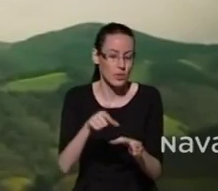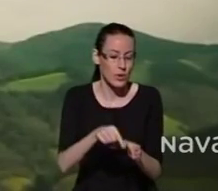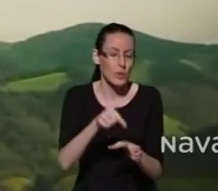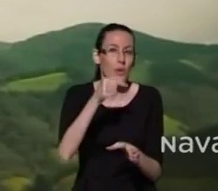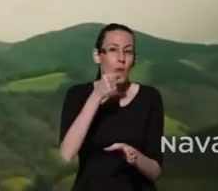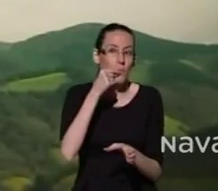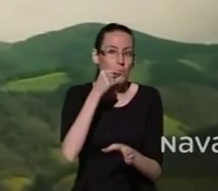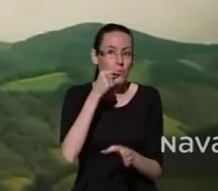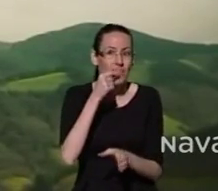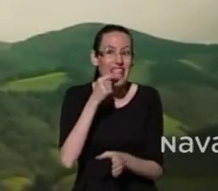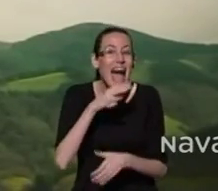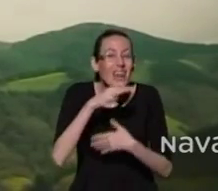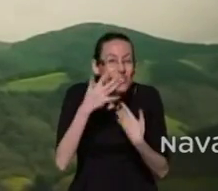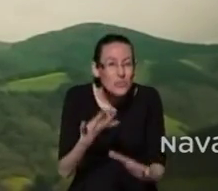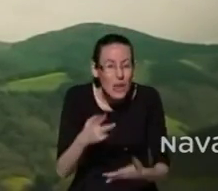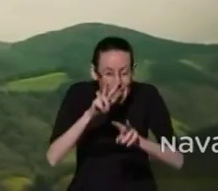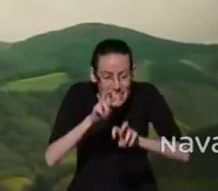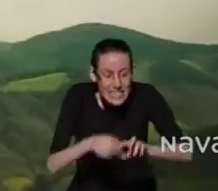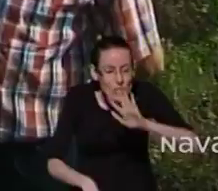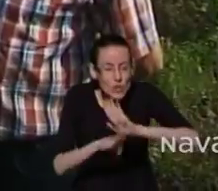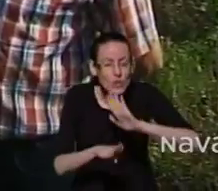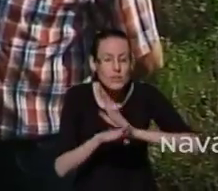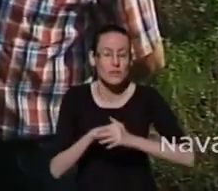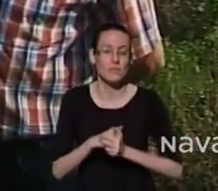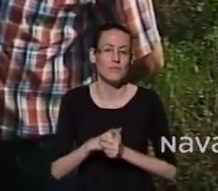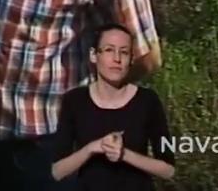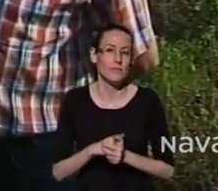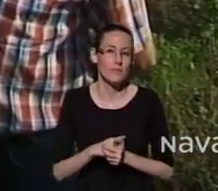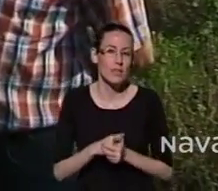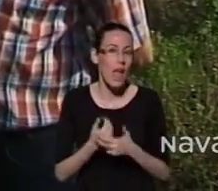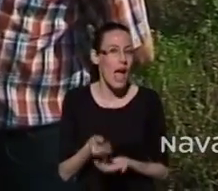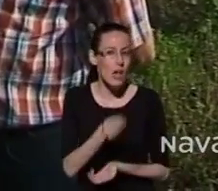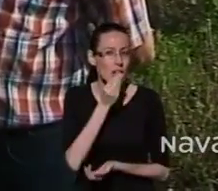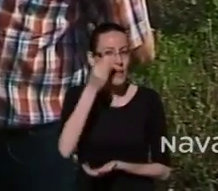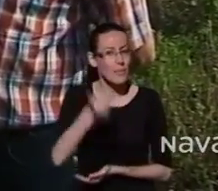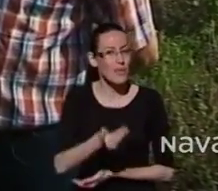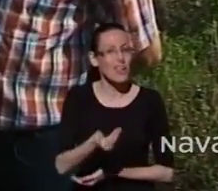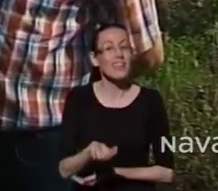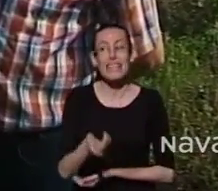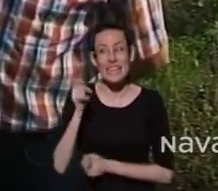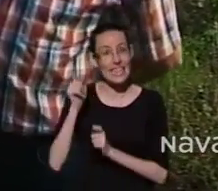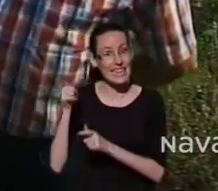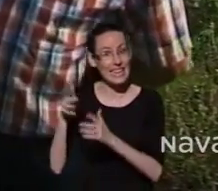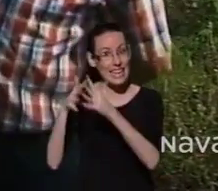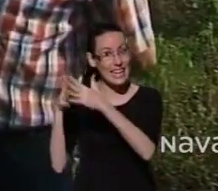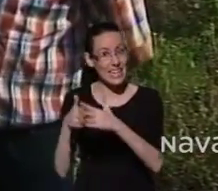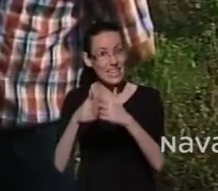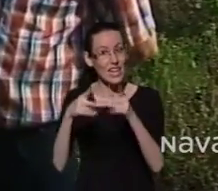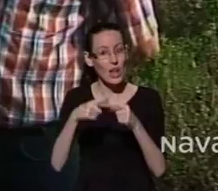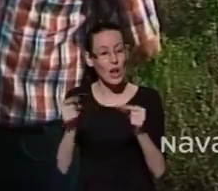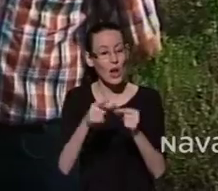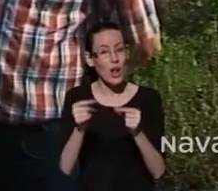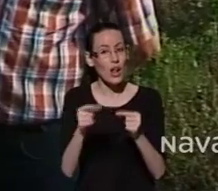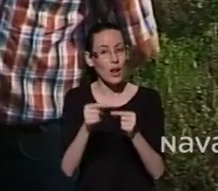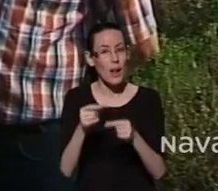están investigando. La gastronomía también ha sido importante y allí lo que hacíais era cocinar las alubias, el pan, debajo de la tierra. Sí. Y